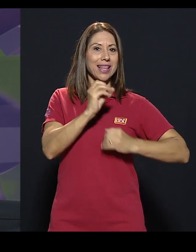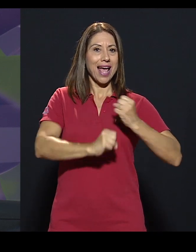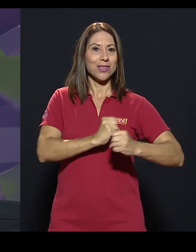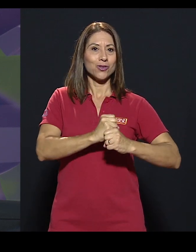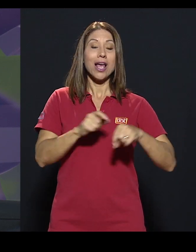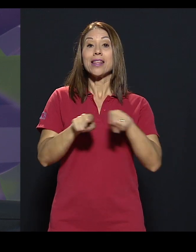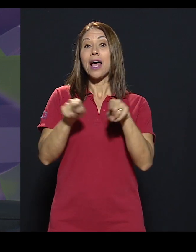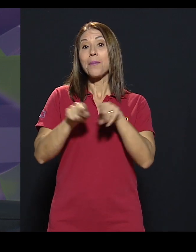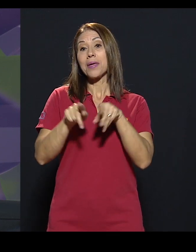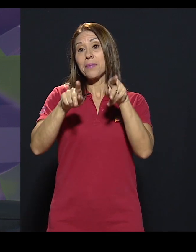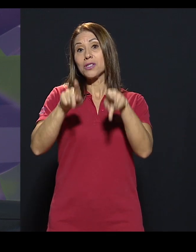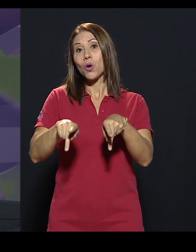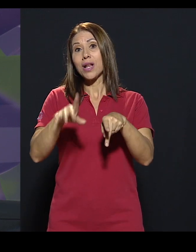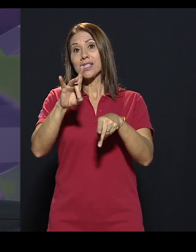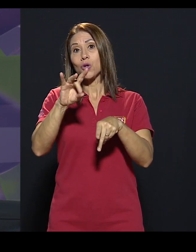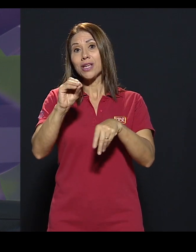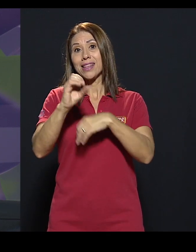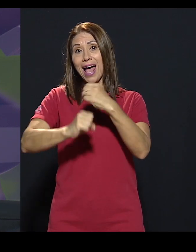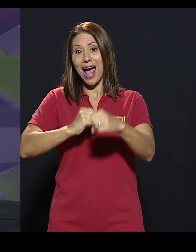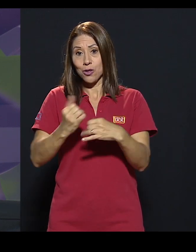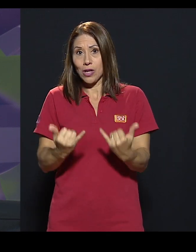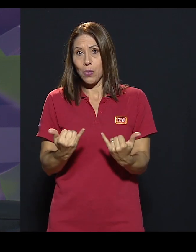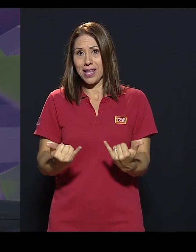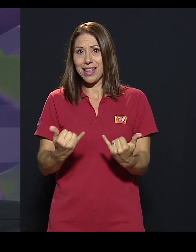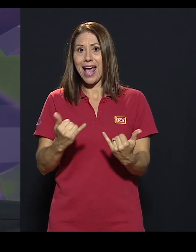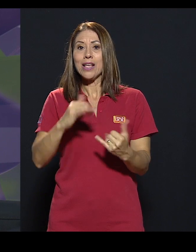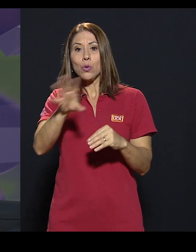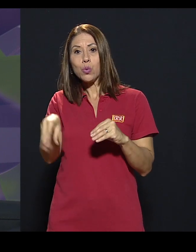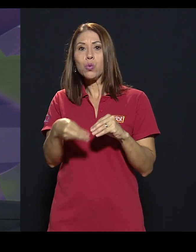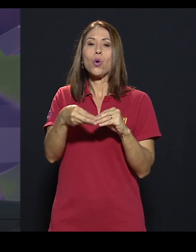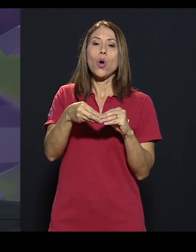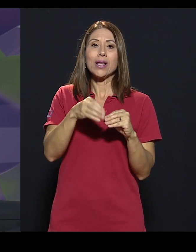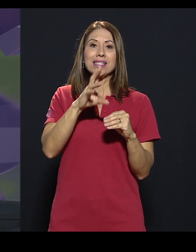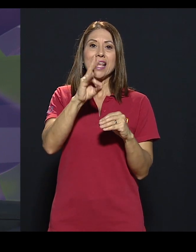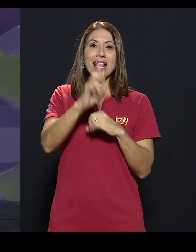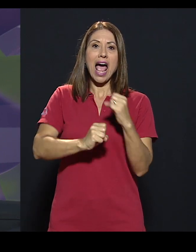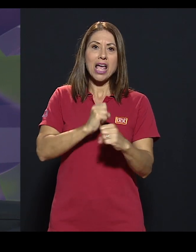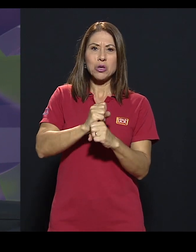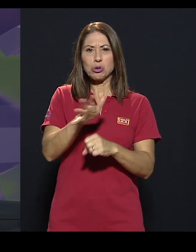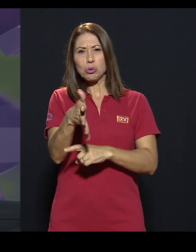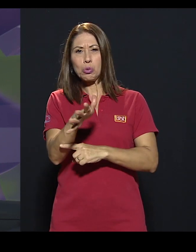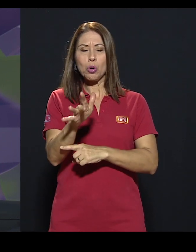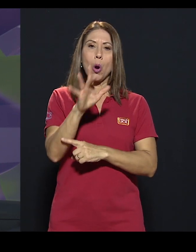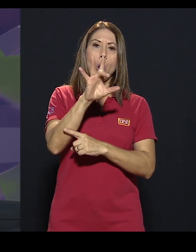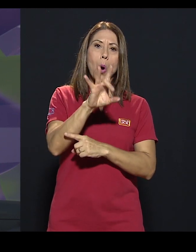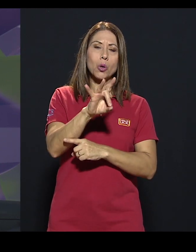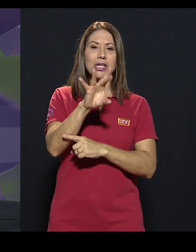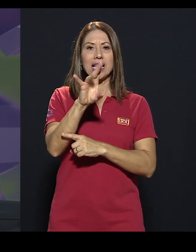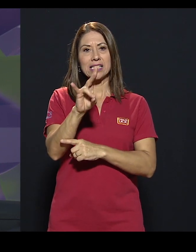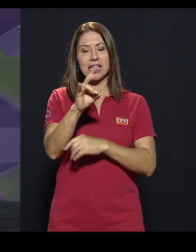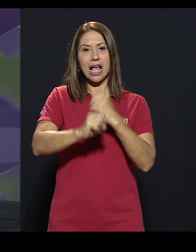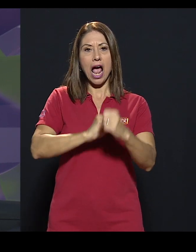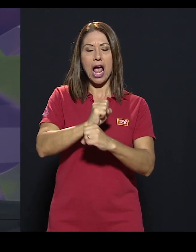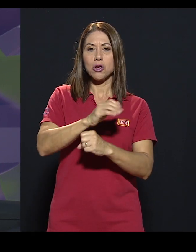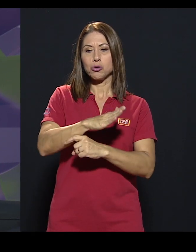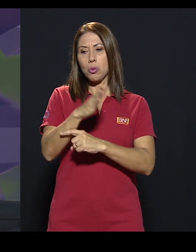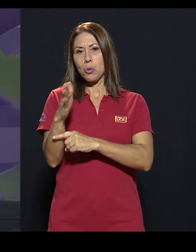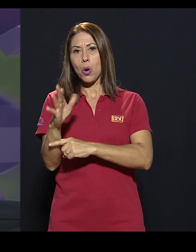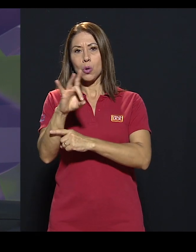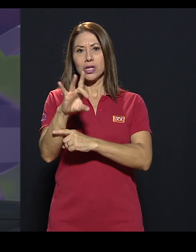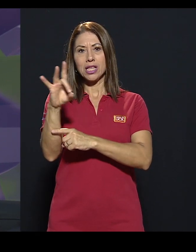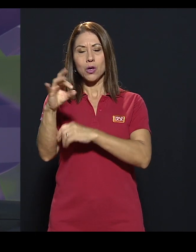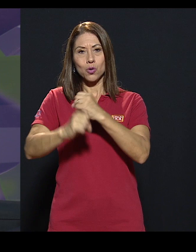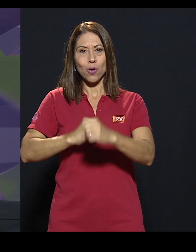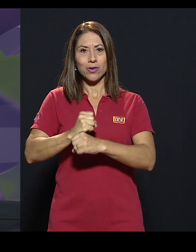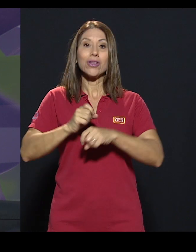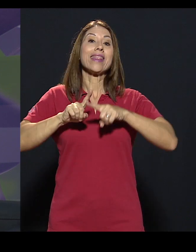más o 8, entonces queda 87, 88 años. Y ahí va, ¿verdad?, el aumento en las esperanzas